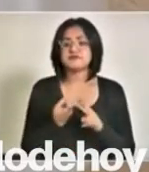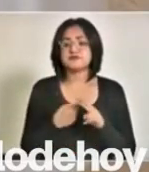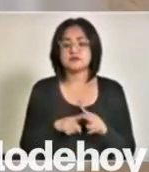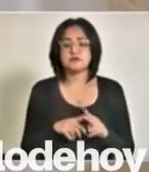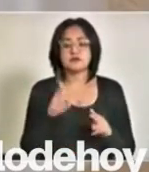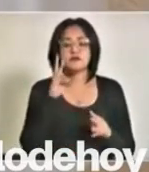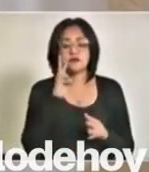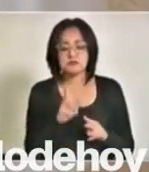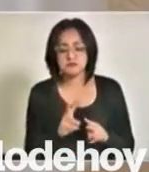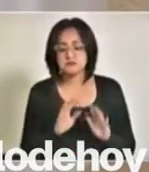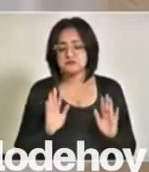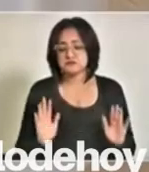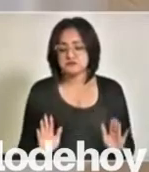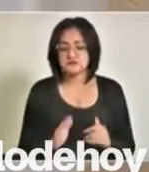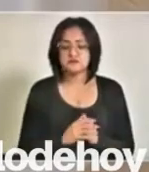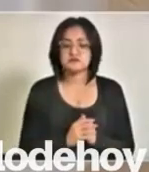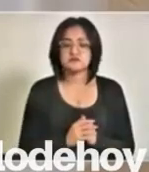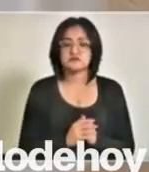ver